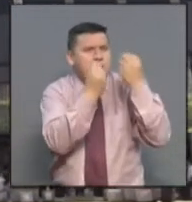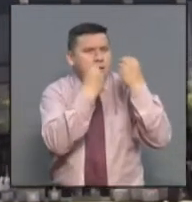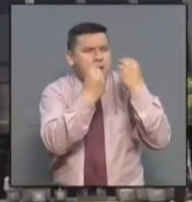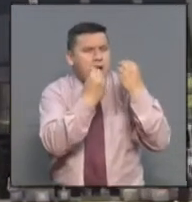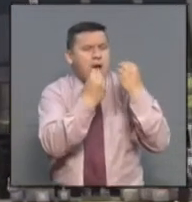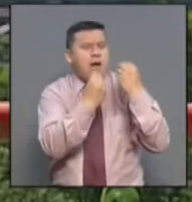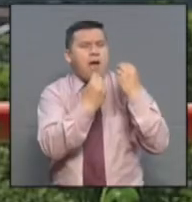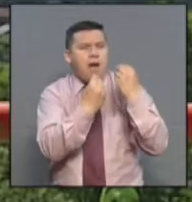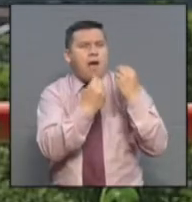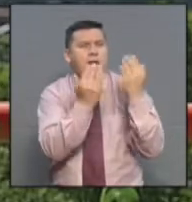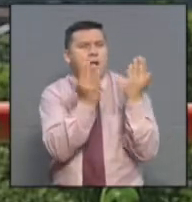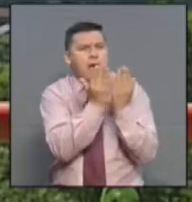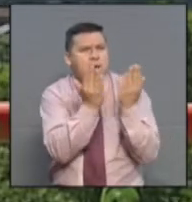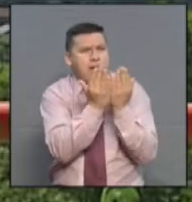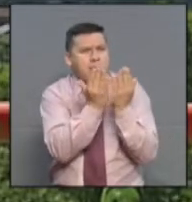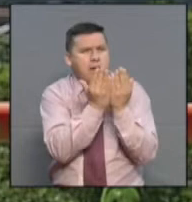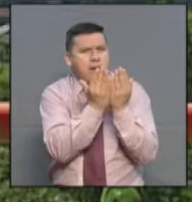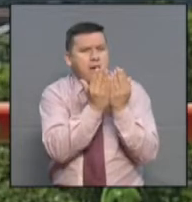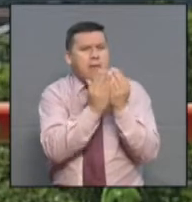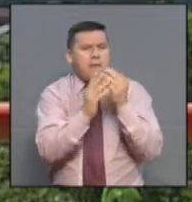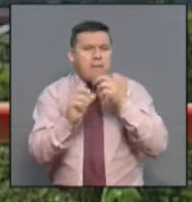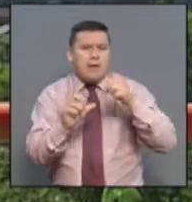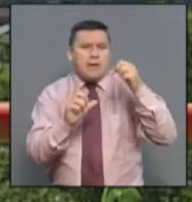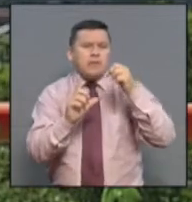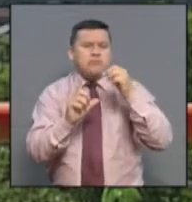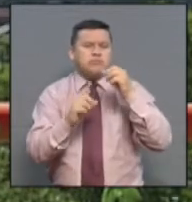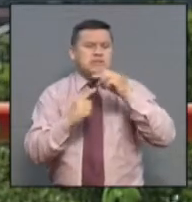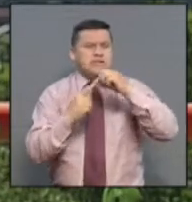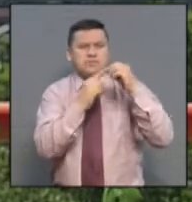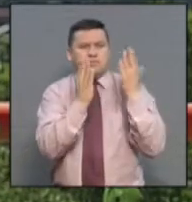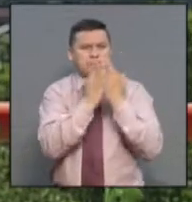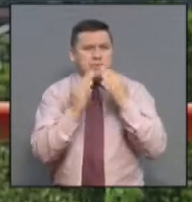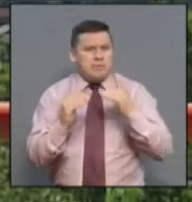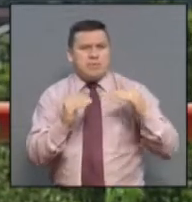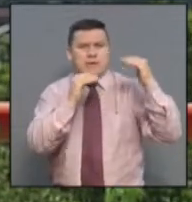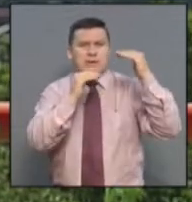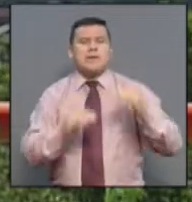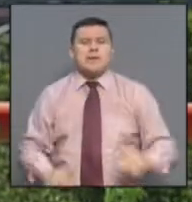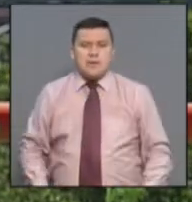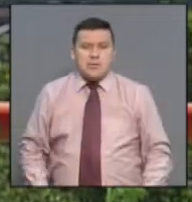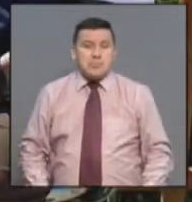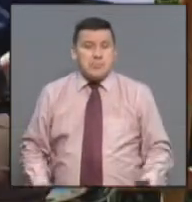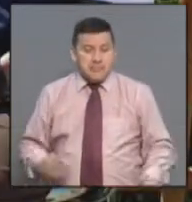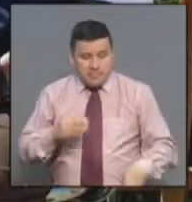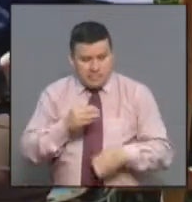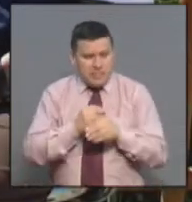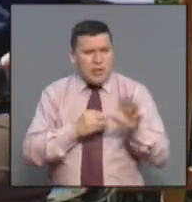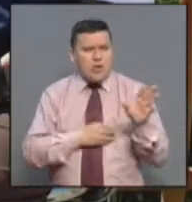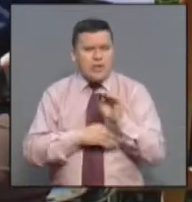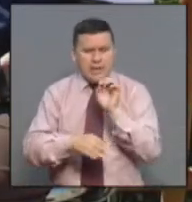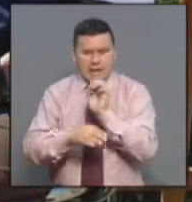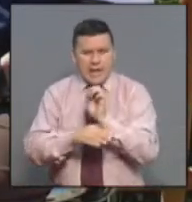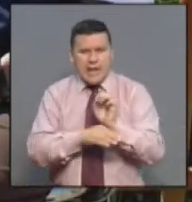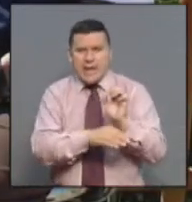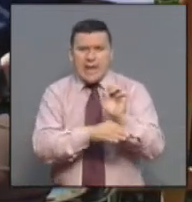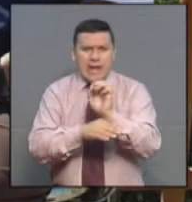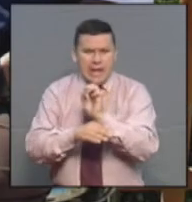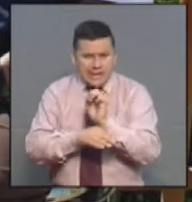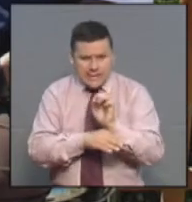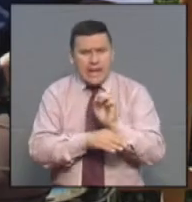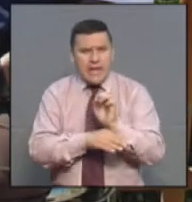escuela, estudiar en la escuela, tanto su pregrado como sus especializaciones. Además, que todas las entidades